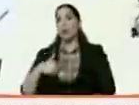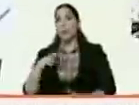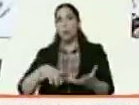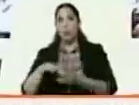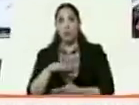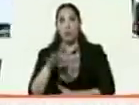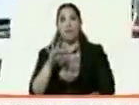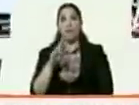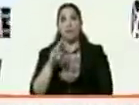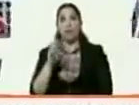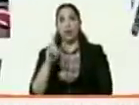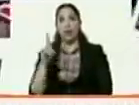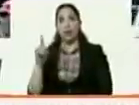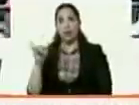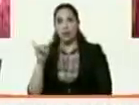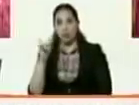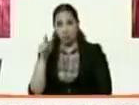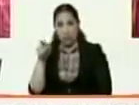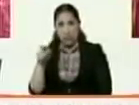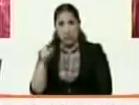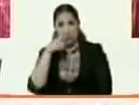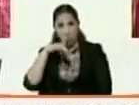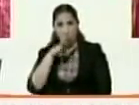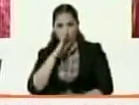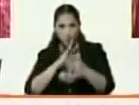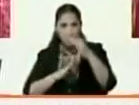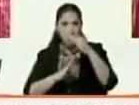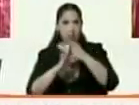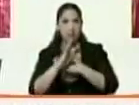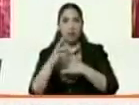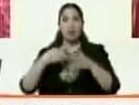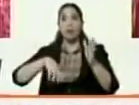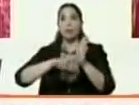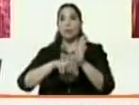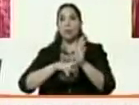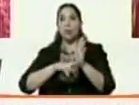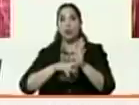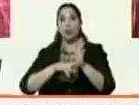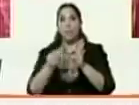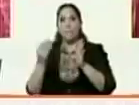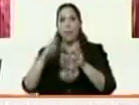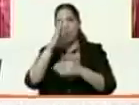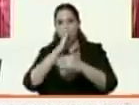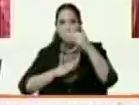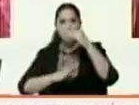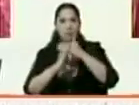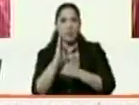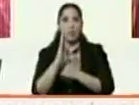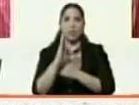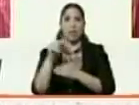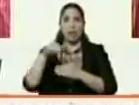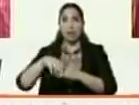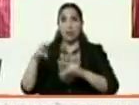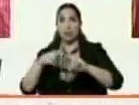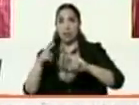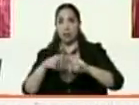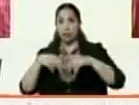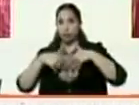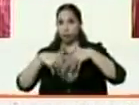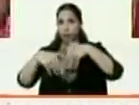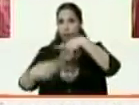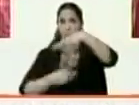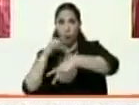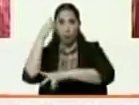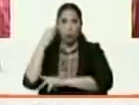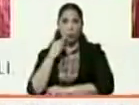Freddy, este pueblo es noble. Y repito, quizás el más noble de los nobles militantes de la